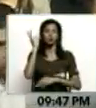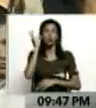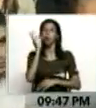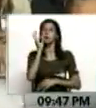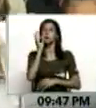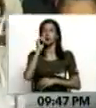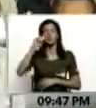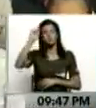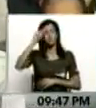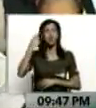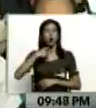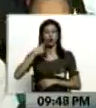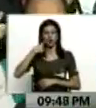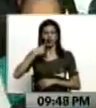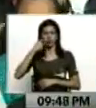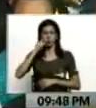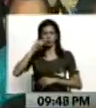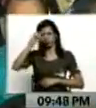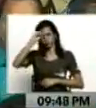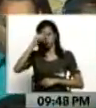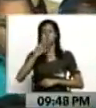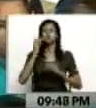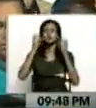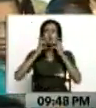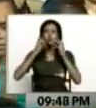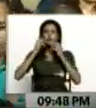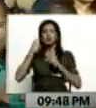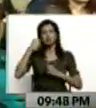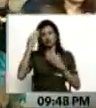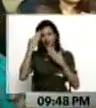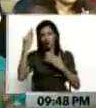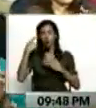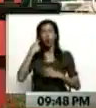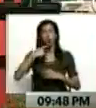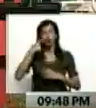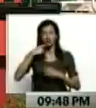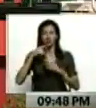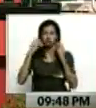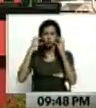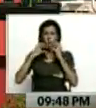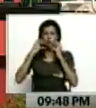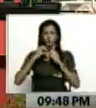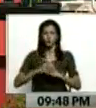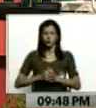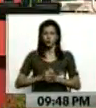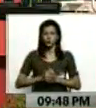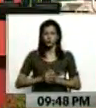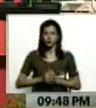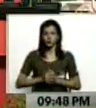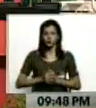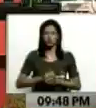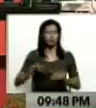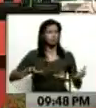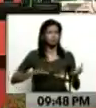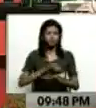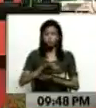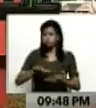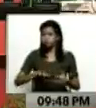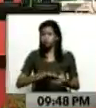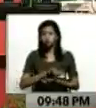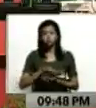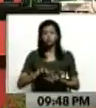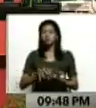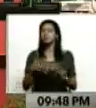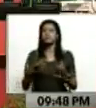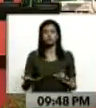Chávez Mario Silva saluda Mario